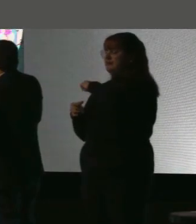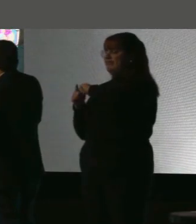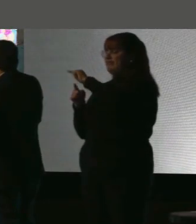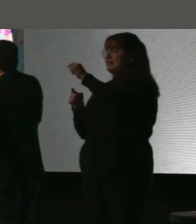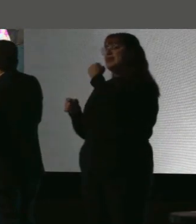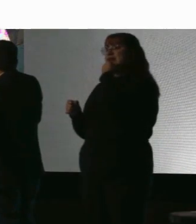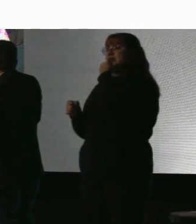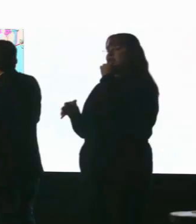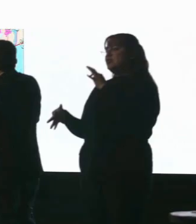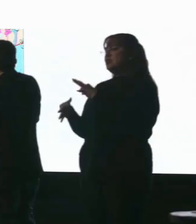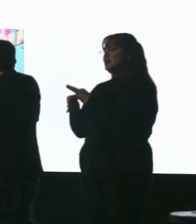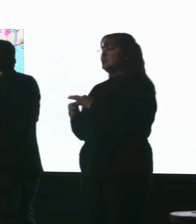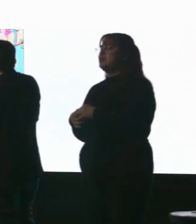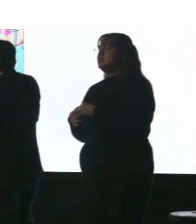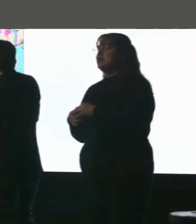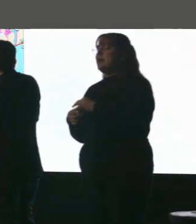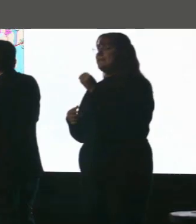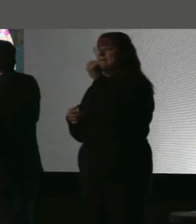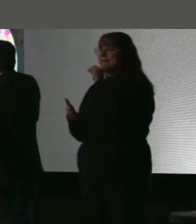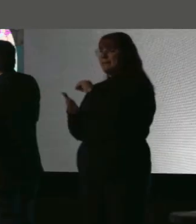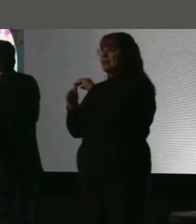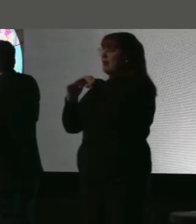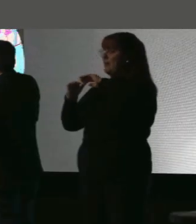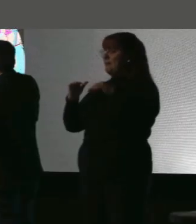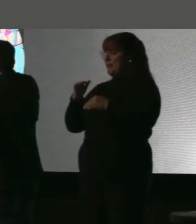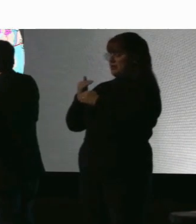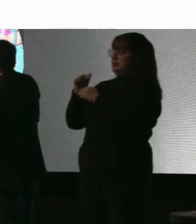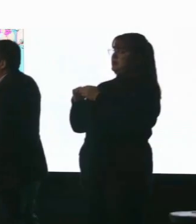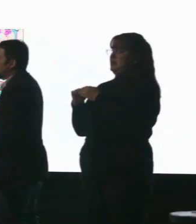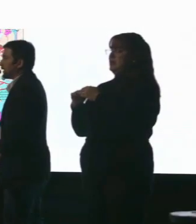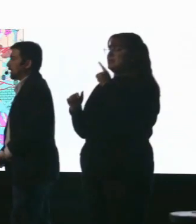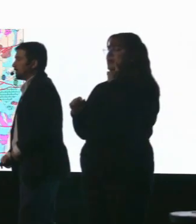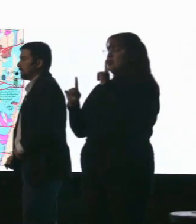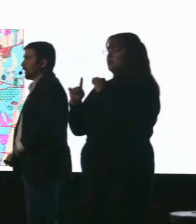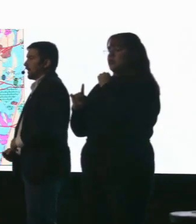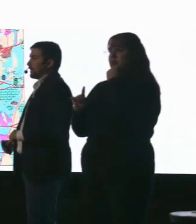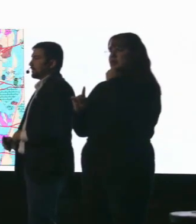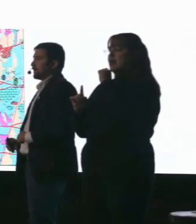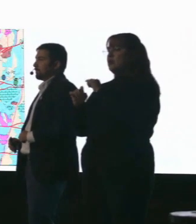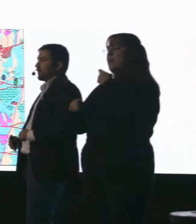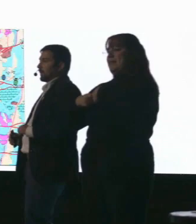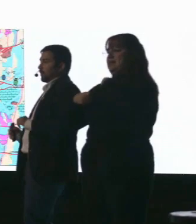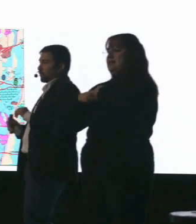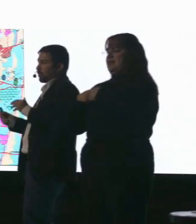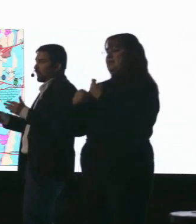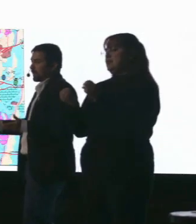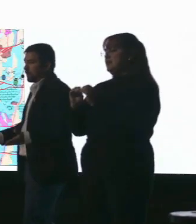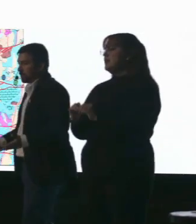y aparte tendríamos esta anomalía o estas concentraciones de metales. Es decir, nosotros en la